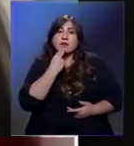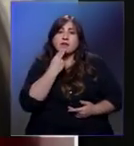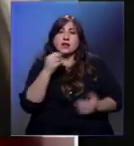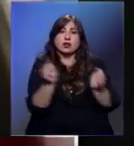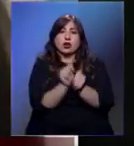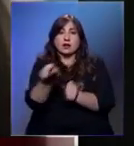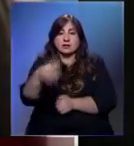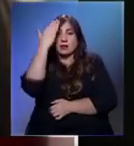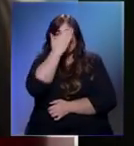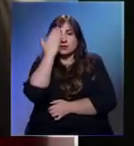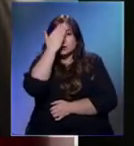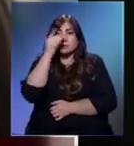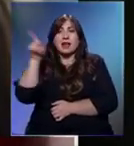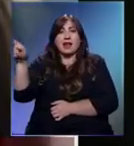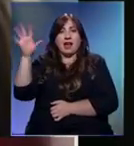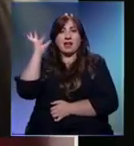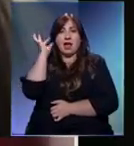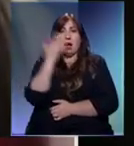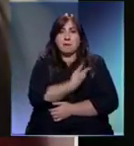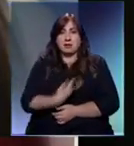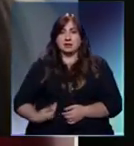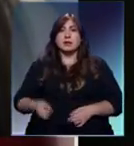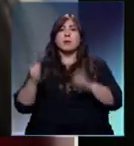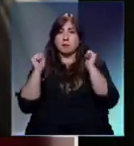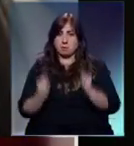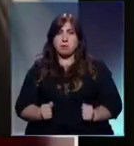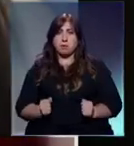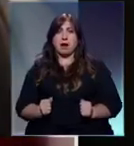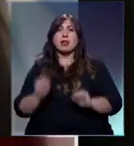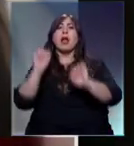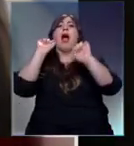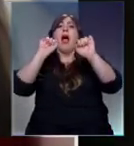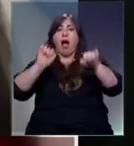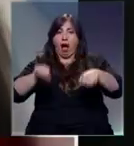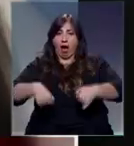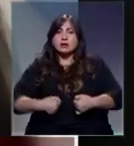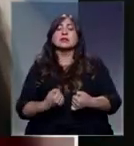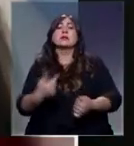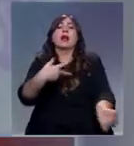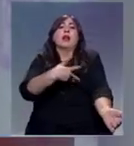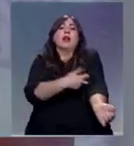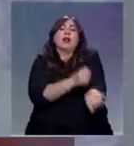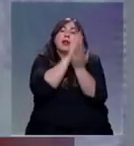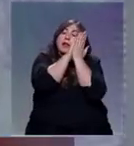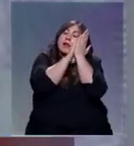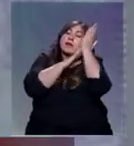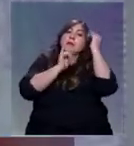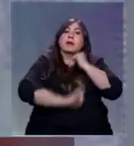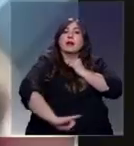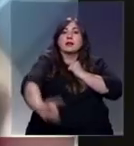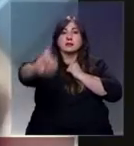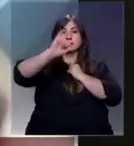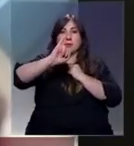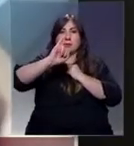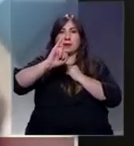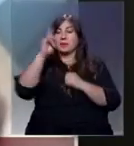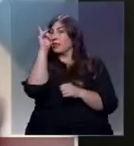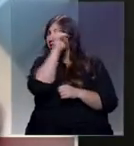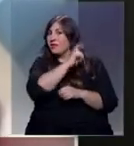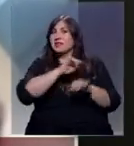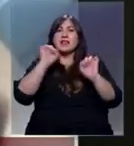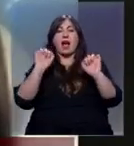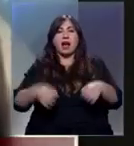enfermedad. Y ella me puede autorizar la inyección para quedarme dormida para siempre. Difícil aceptarlo para